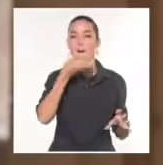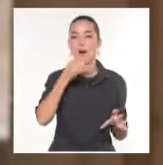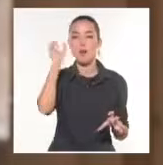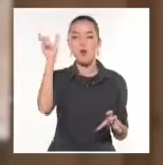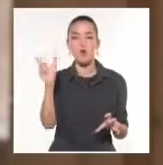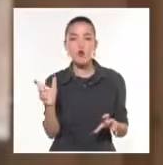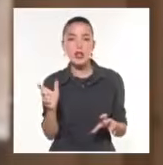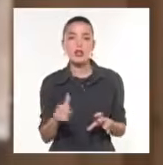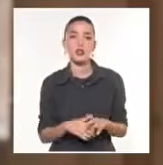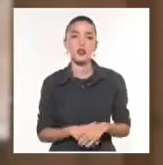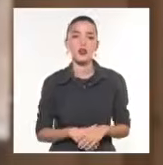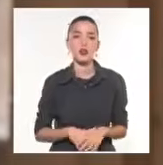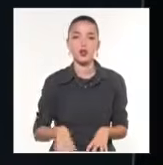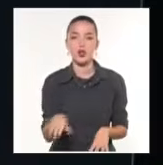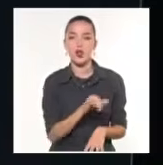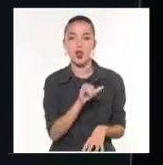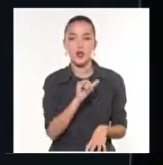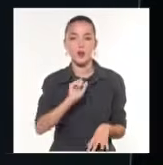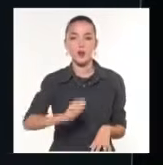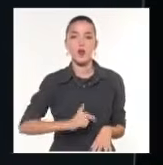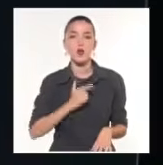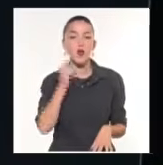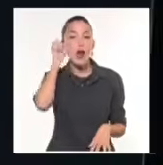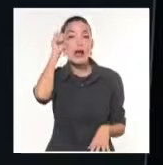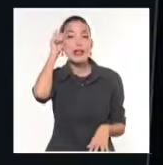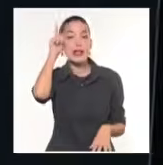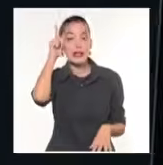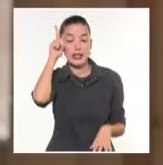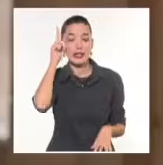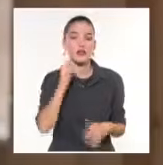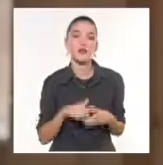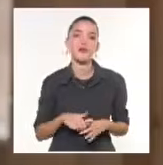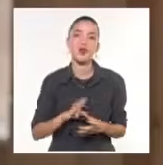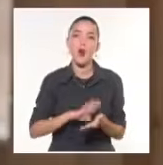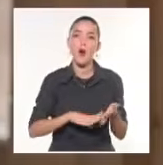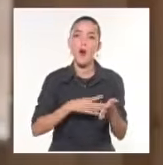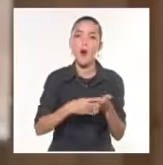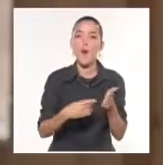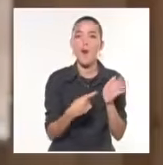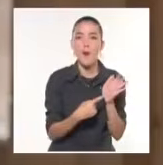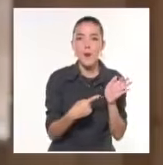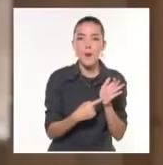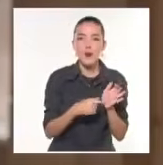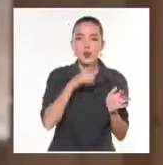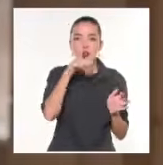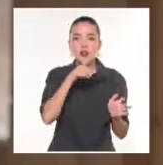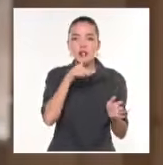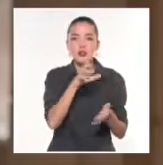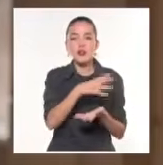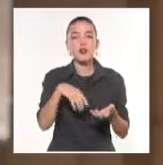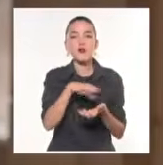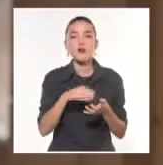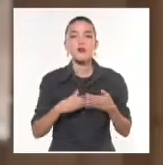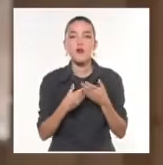expresiones culturales, ideologías. Los grandes modelos de lenguajes que estamos utilizando, todos esos están entrenados en un conjunto de datos enorme que